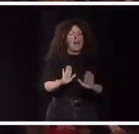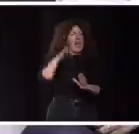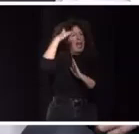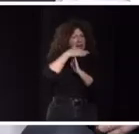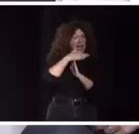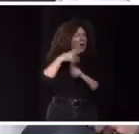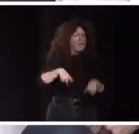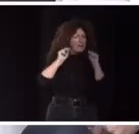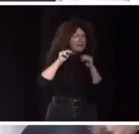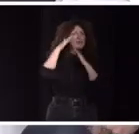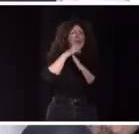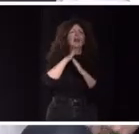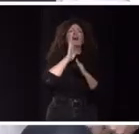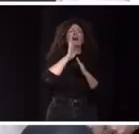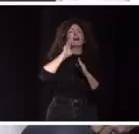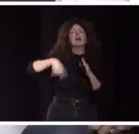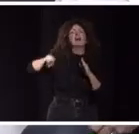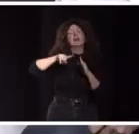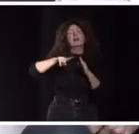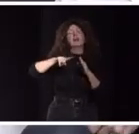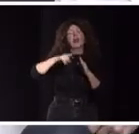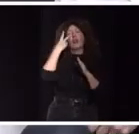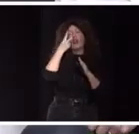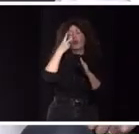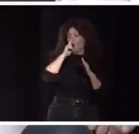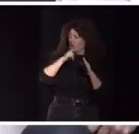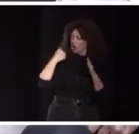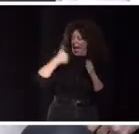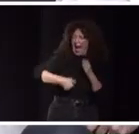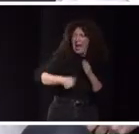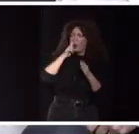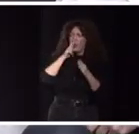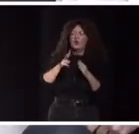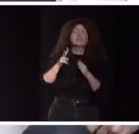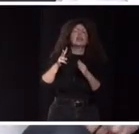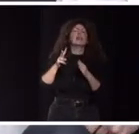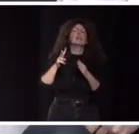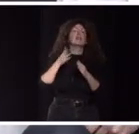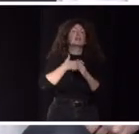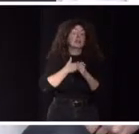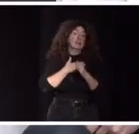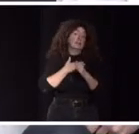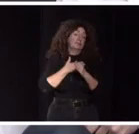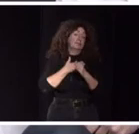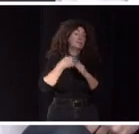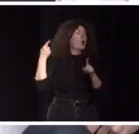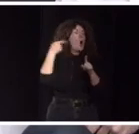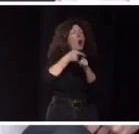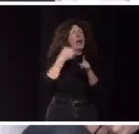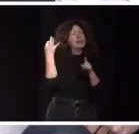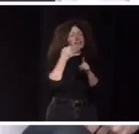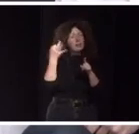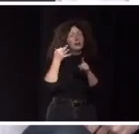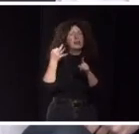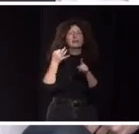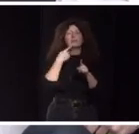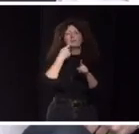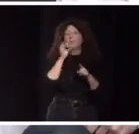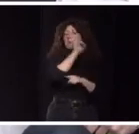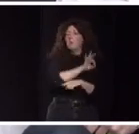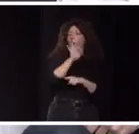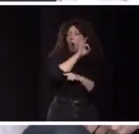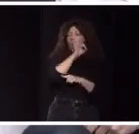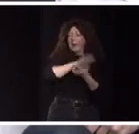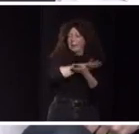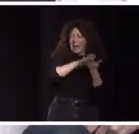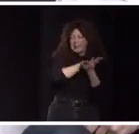la operación que lleva en marcha estos dos últimos años. Una operación que tenía por objetivo sustituir a Podemos